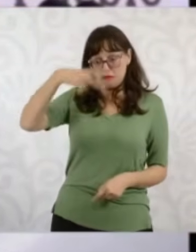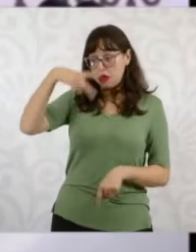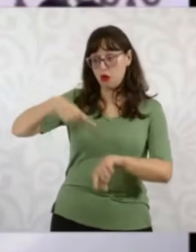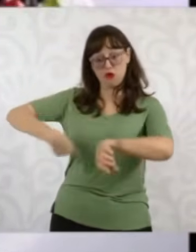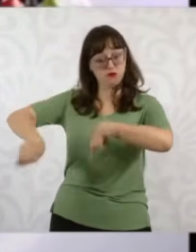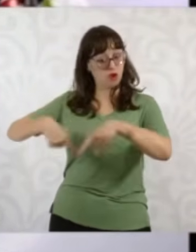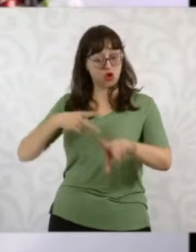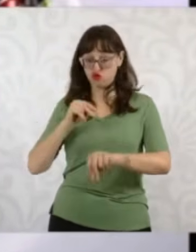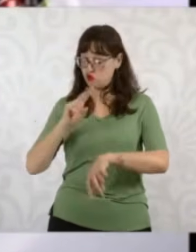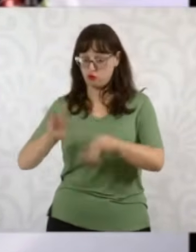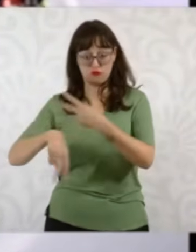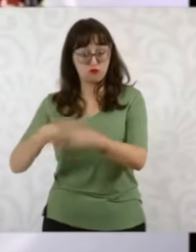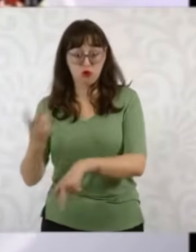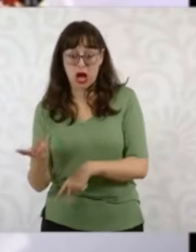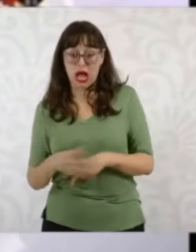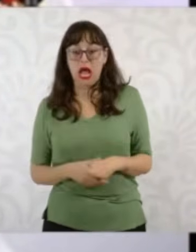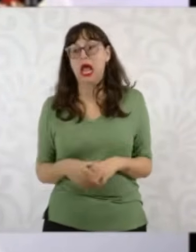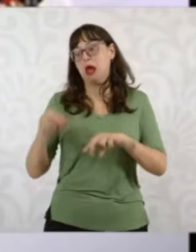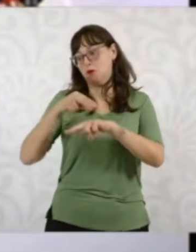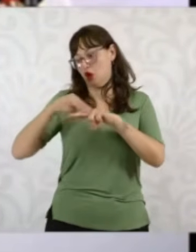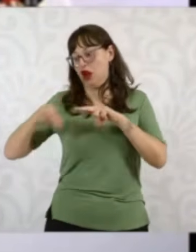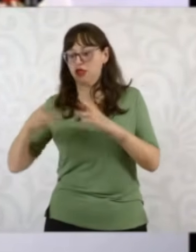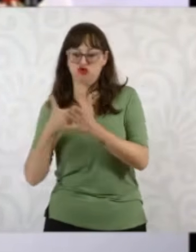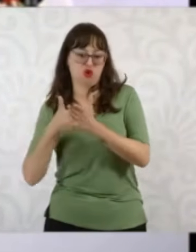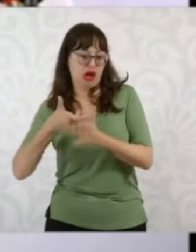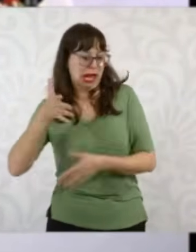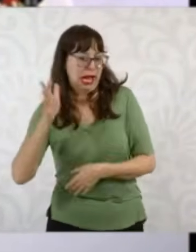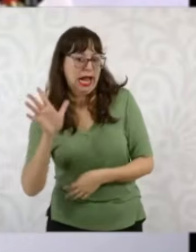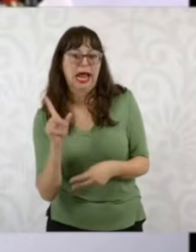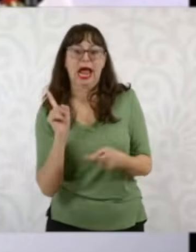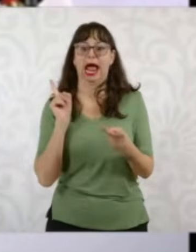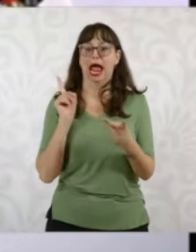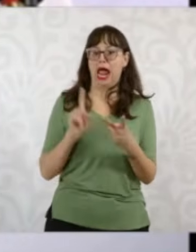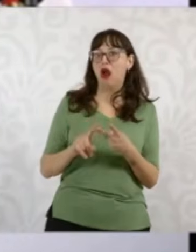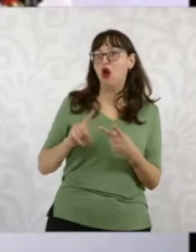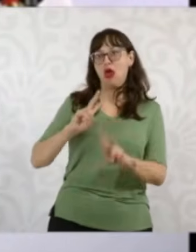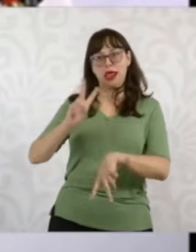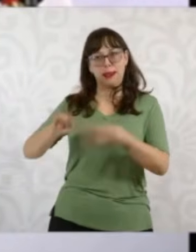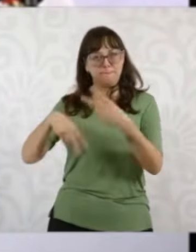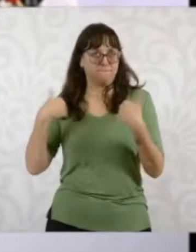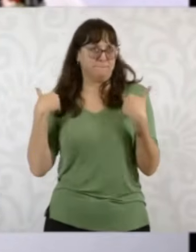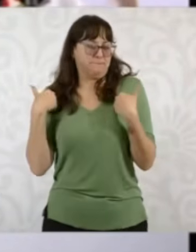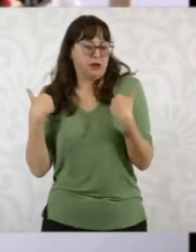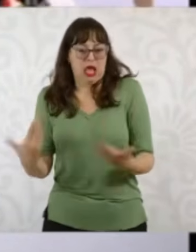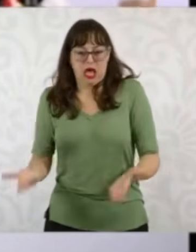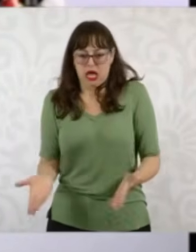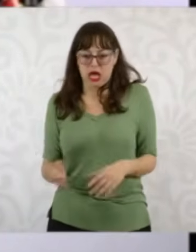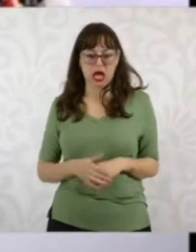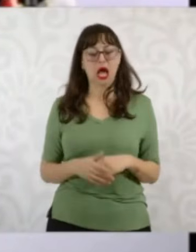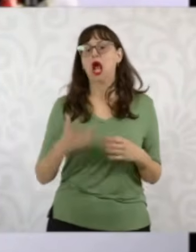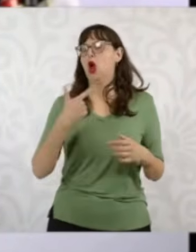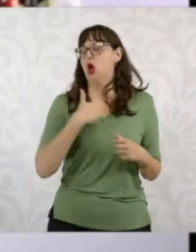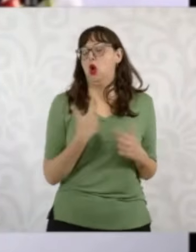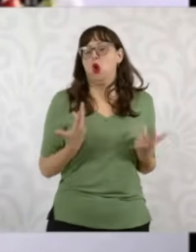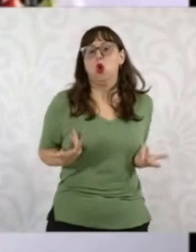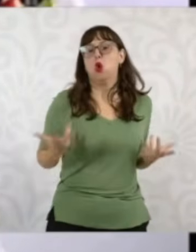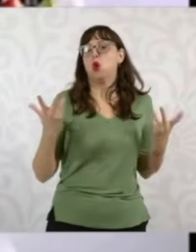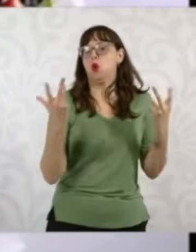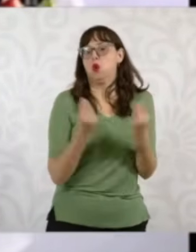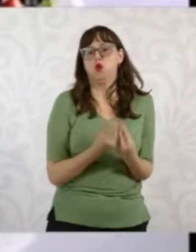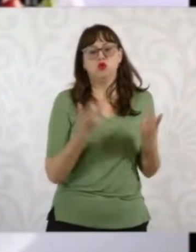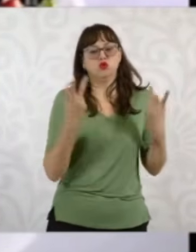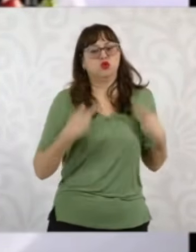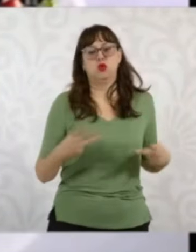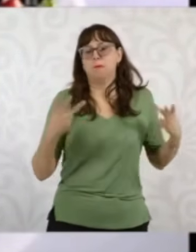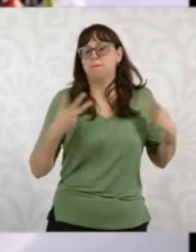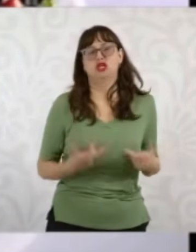en México. Que si los boletos carísimos, que si no podía prestarse a eso, que si a ella le gusta ver el fútbol donde